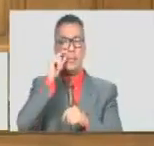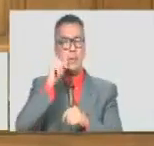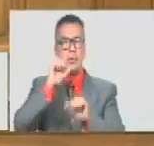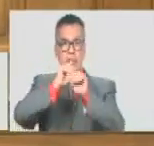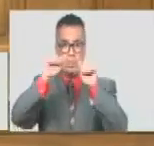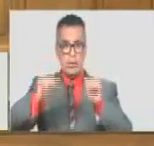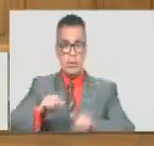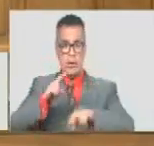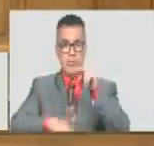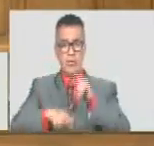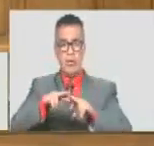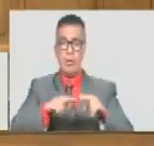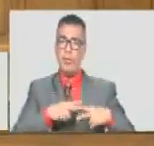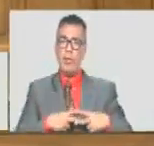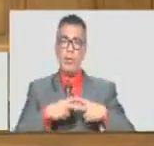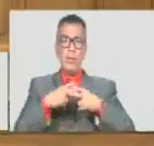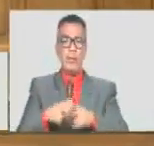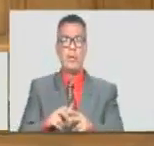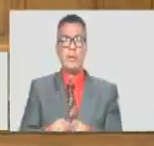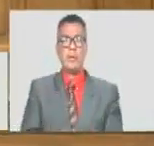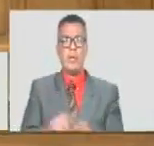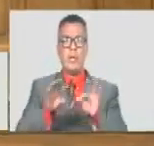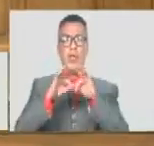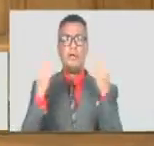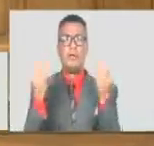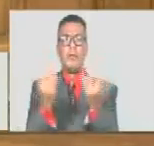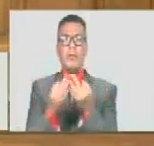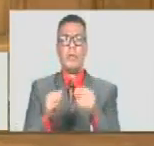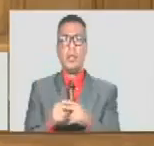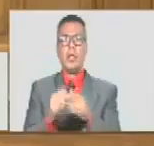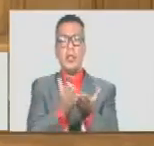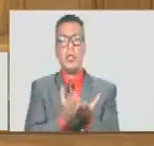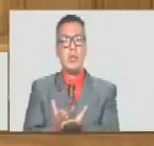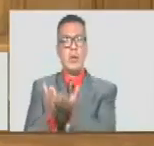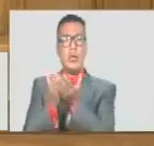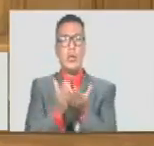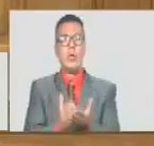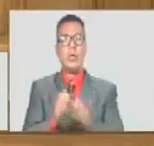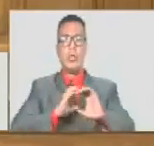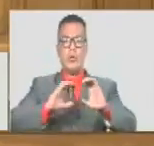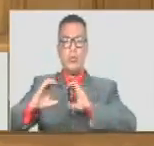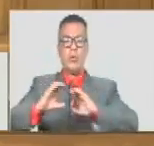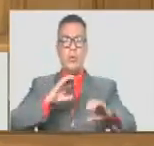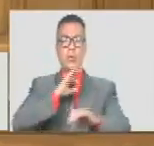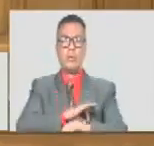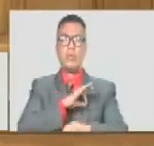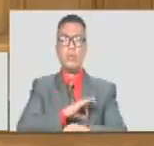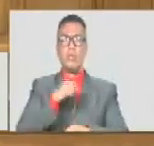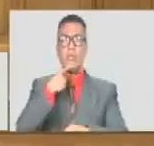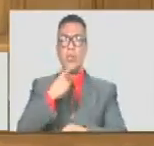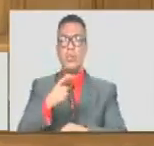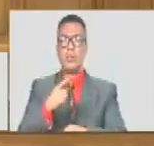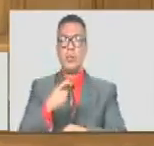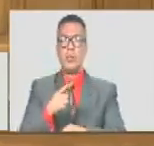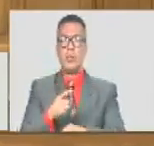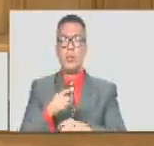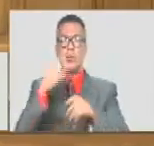de formación de valores, como la familia, la escuela y los medios de comunicación, legitiman